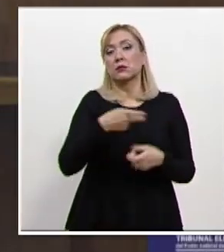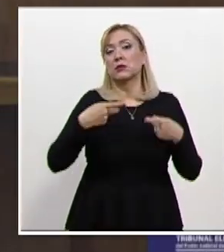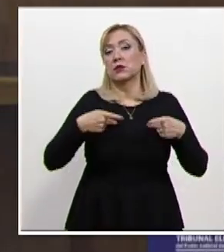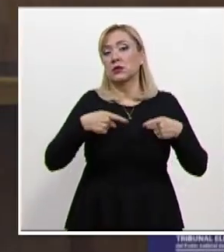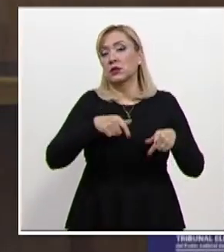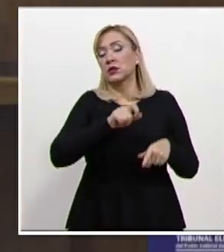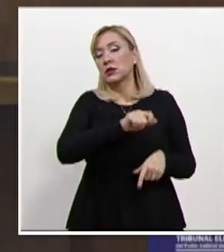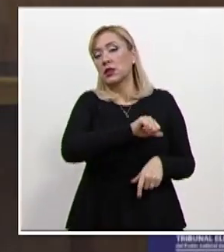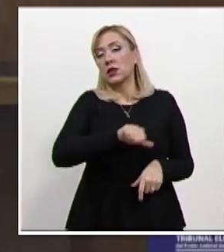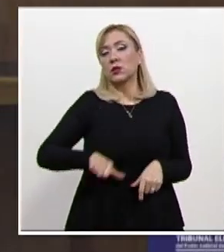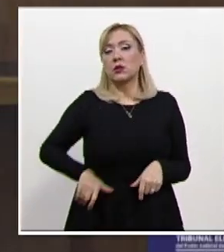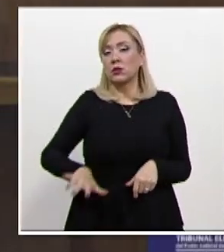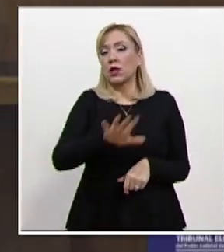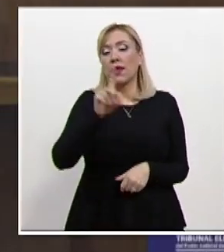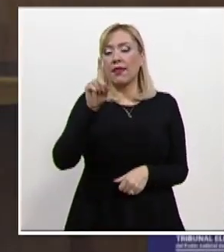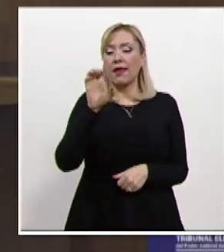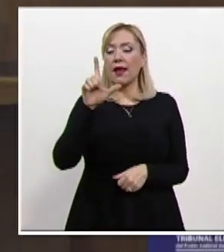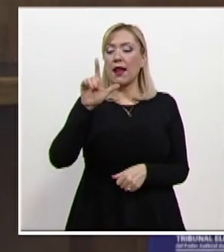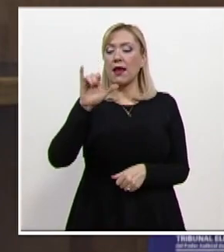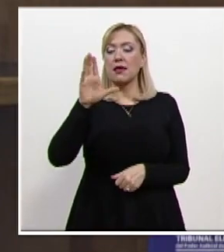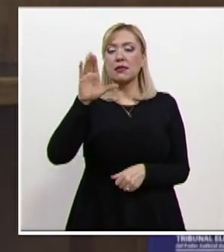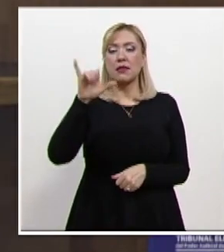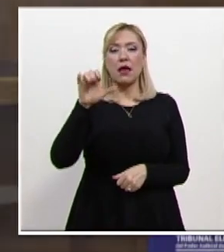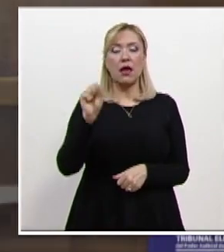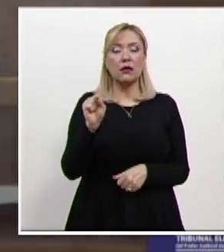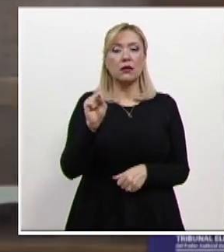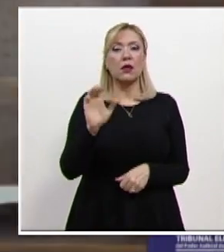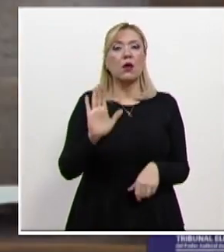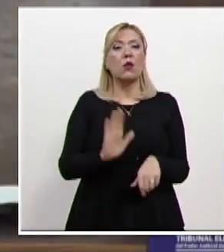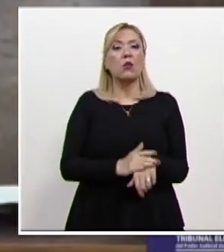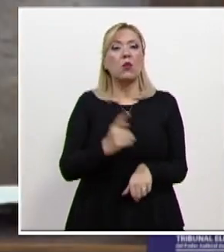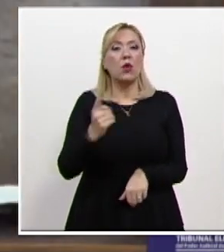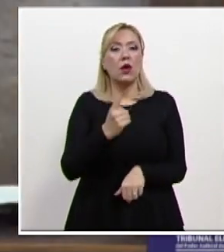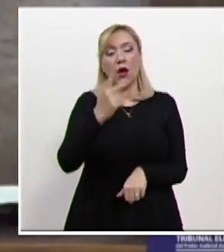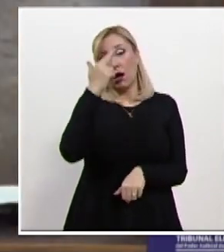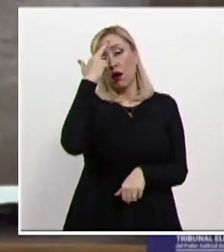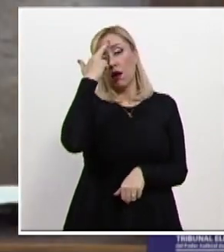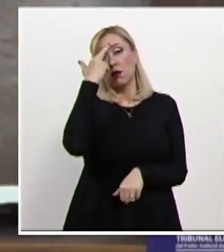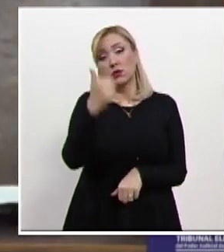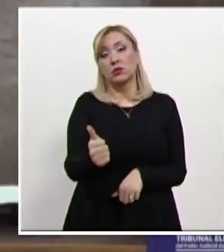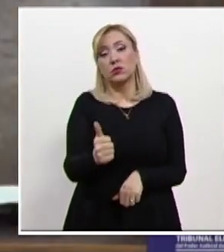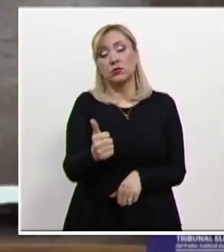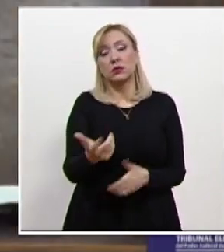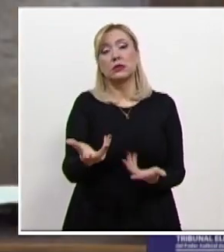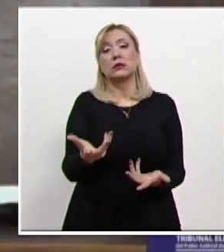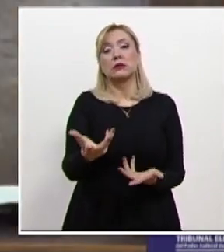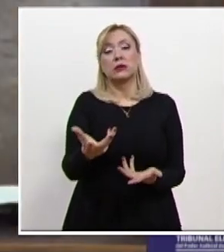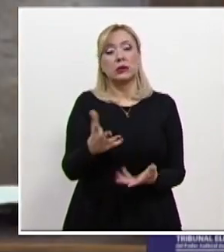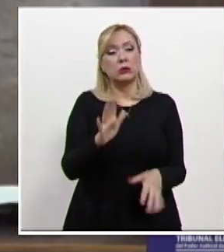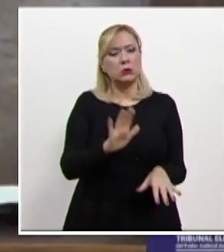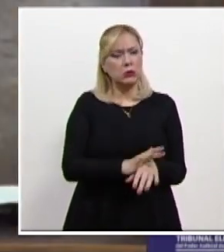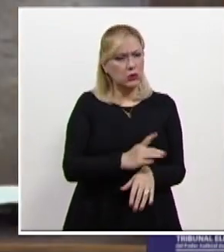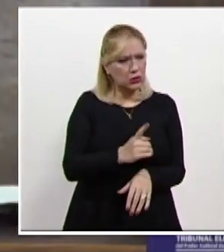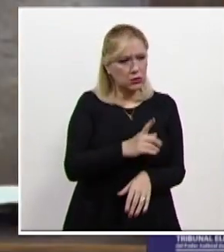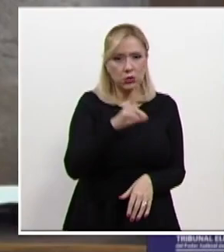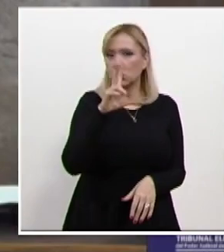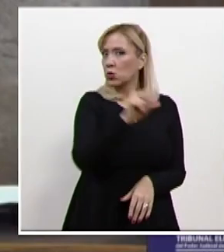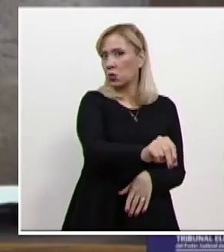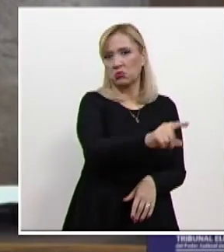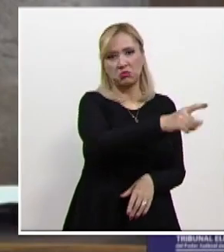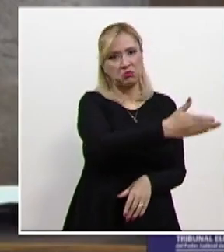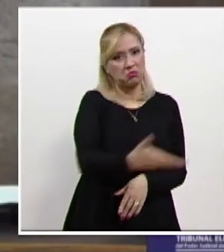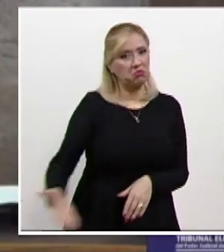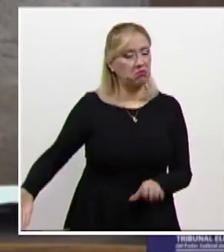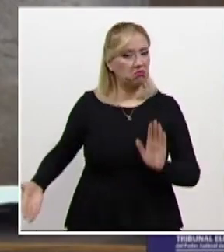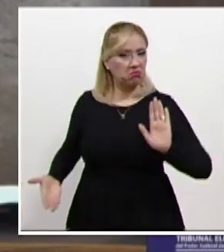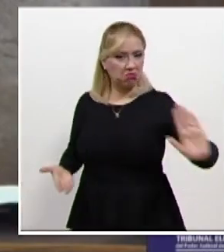de Delicias, pues ante la ausencia del regidor propietario por causa justificada, se le impidió ejercer sus funciones, contrario a lo que